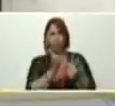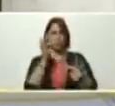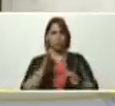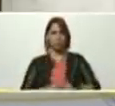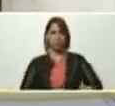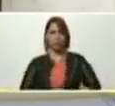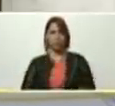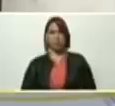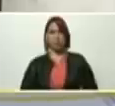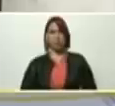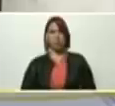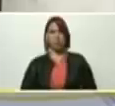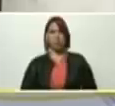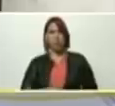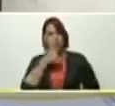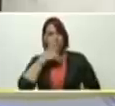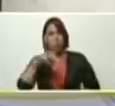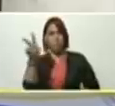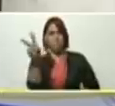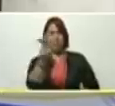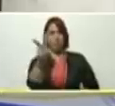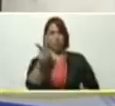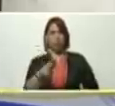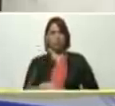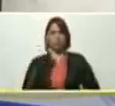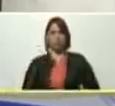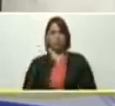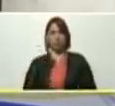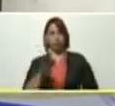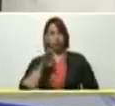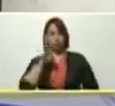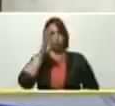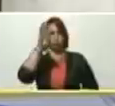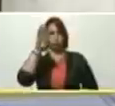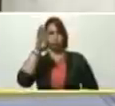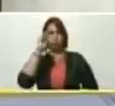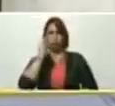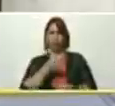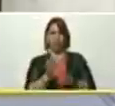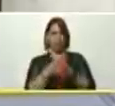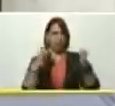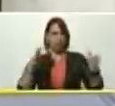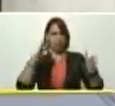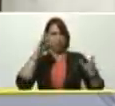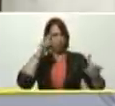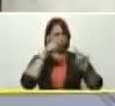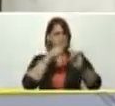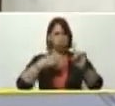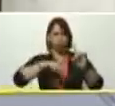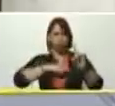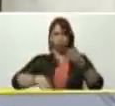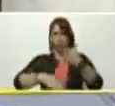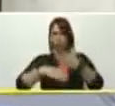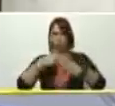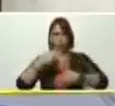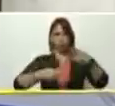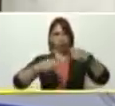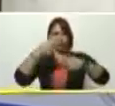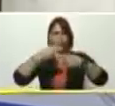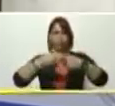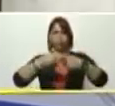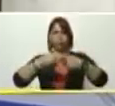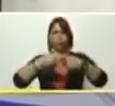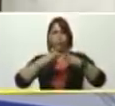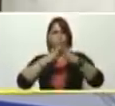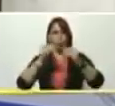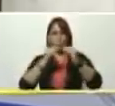Se lo juro, por el pueblo de Venezuela. El futuro va a ser grandioso y lo vamos a construir todos